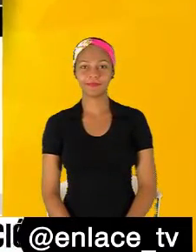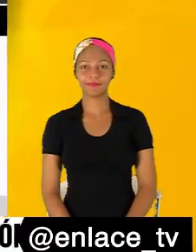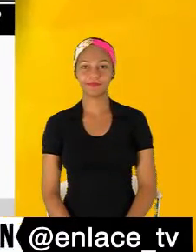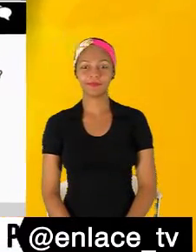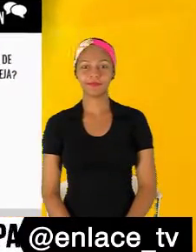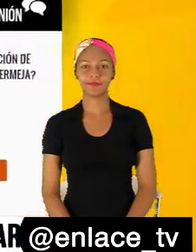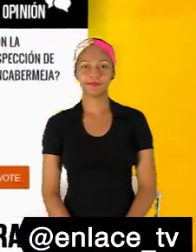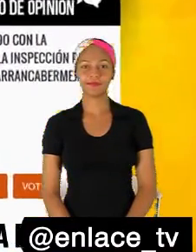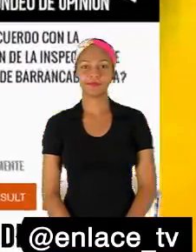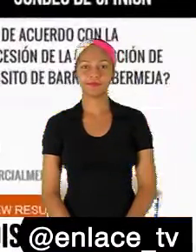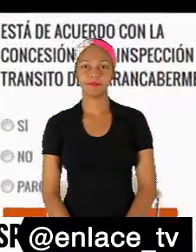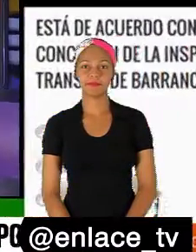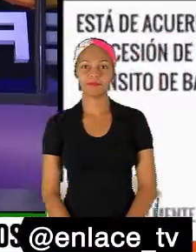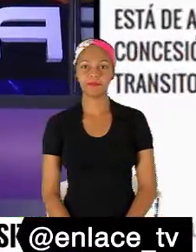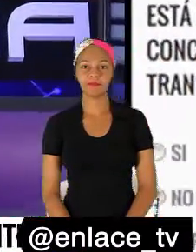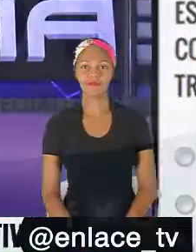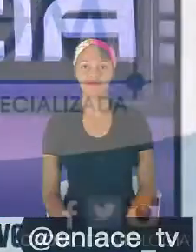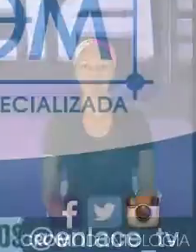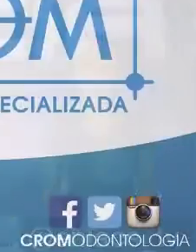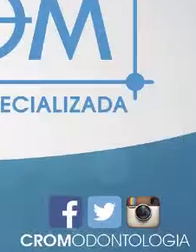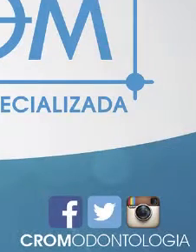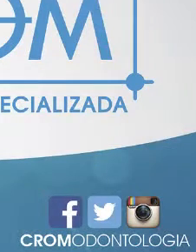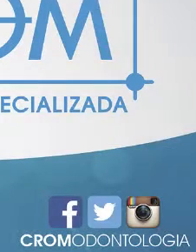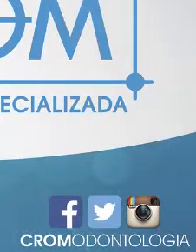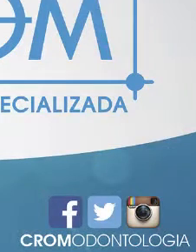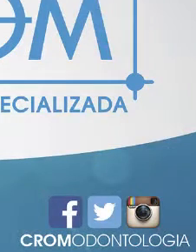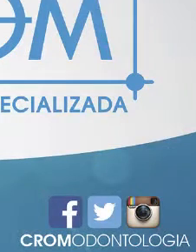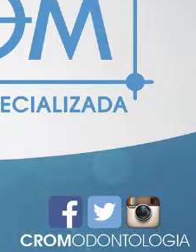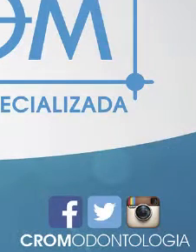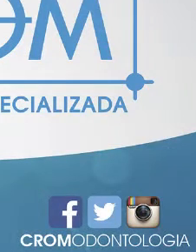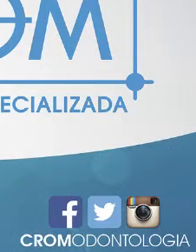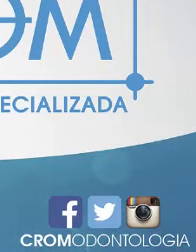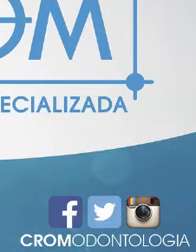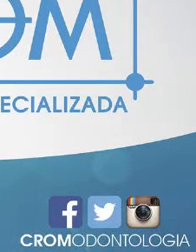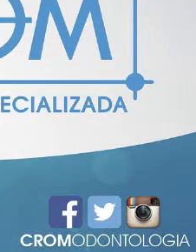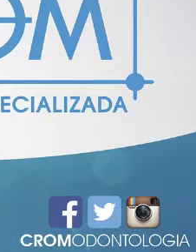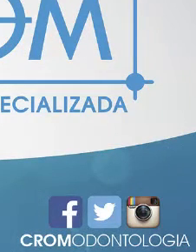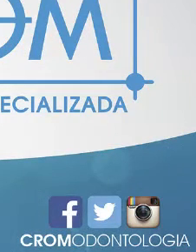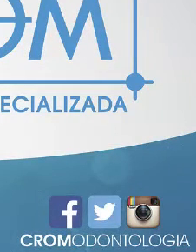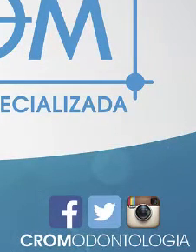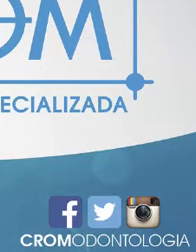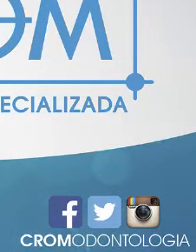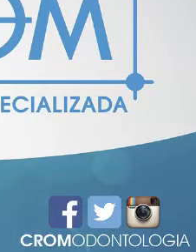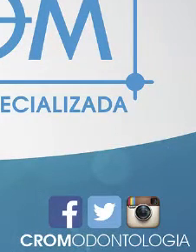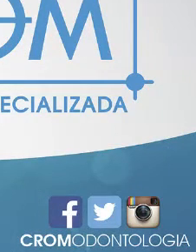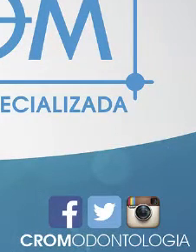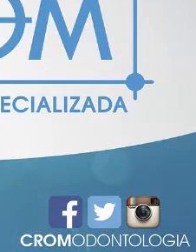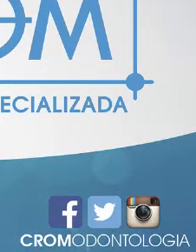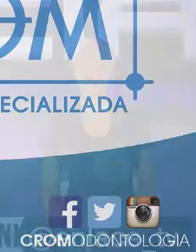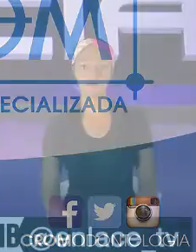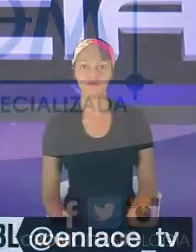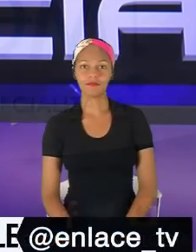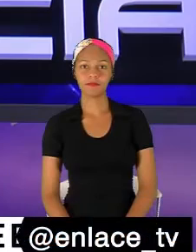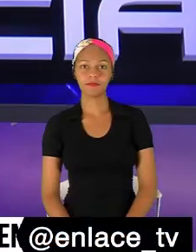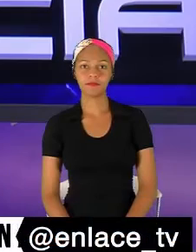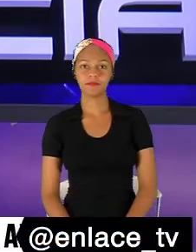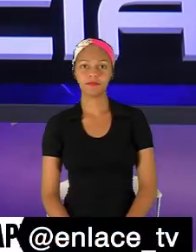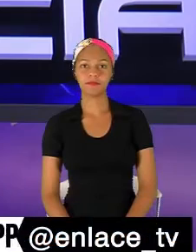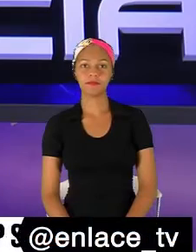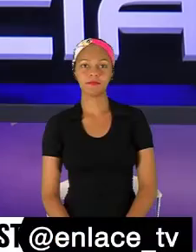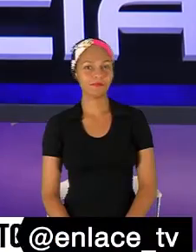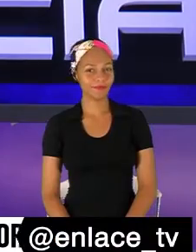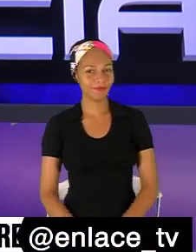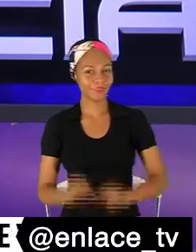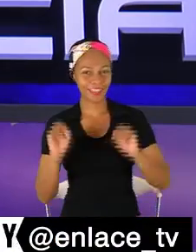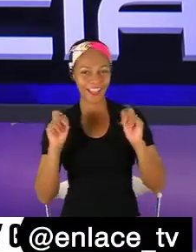mal tiempo, buena cara. Desde 1994, Chrome es la sonrisa de Barranca Bermeja. Hacemos